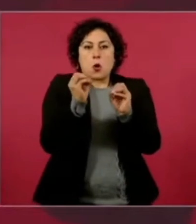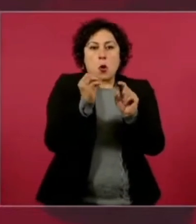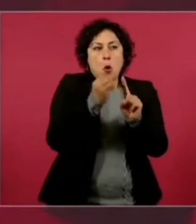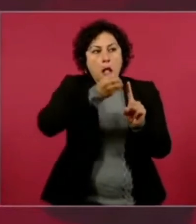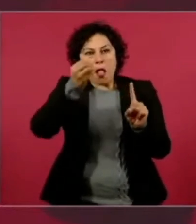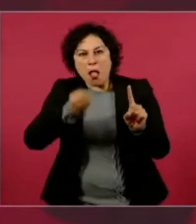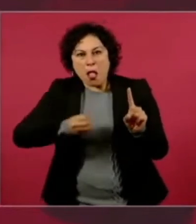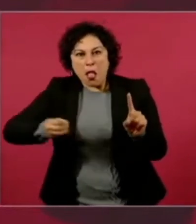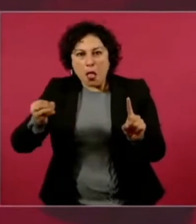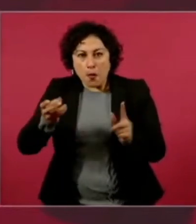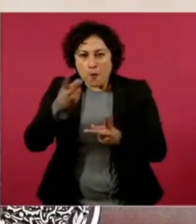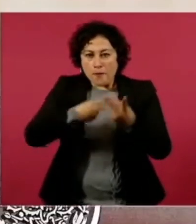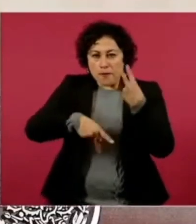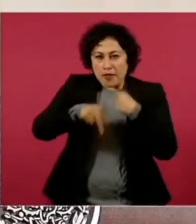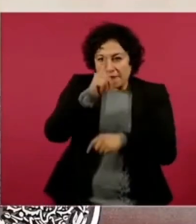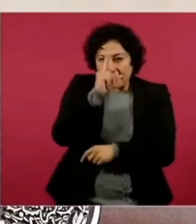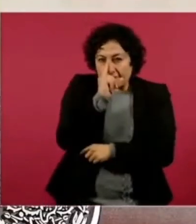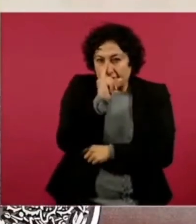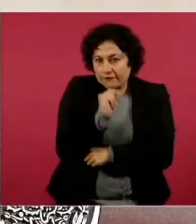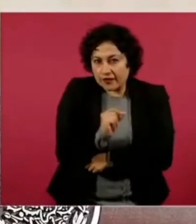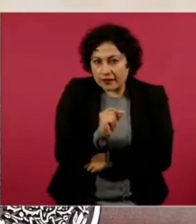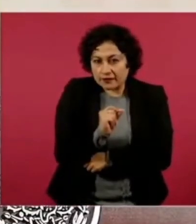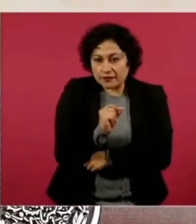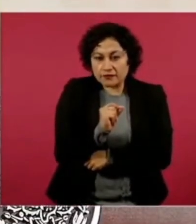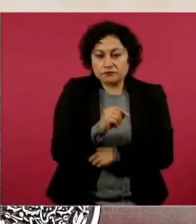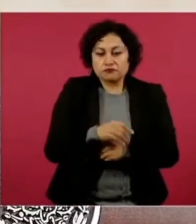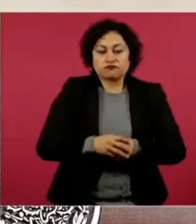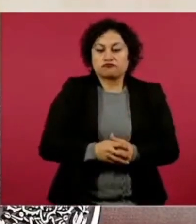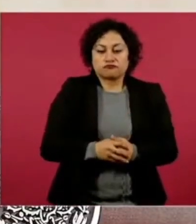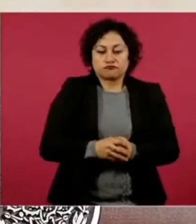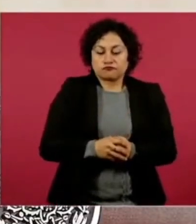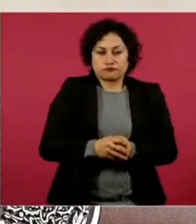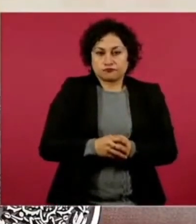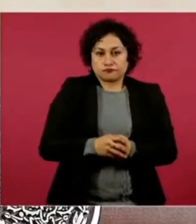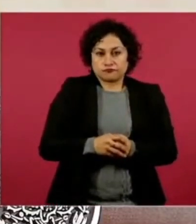esté afectando la buena marcha